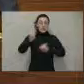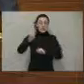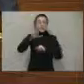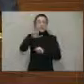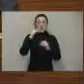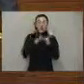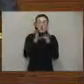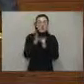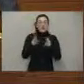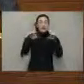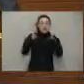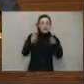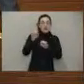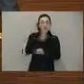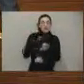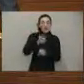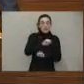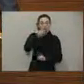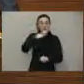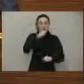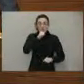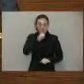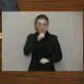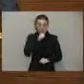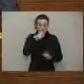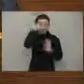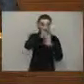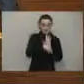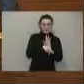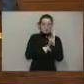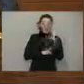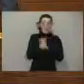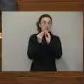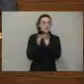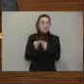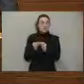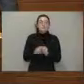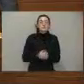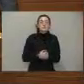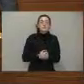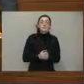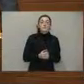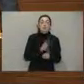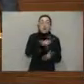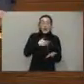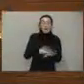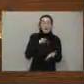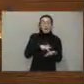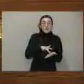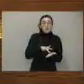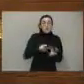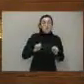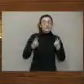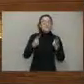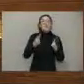de asistencia y protección al anciano y de su normativa de desarrollo, y que hasta que se promulgó la Ley de Dependencia